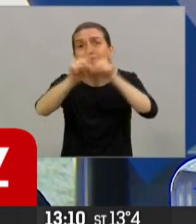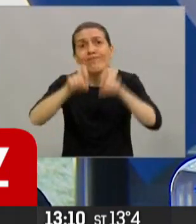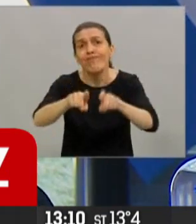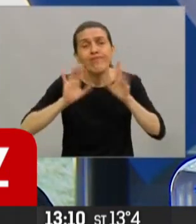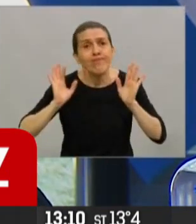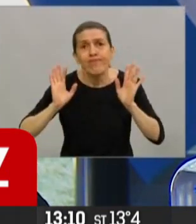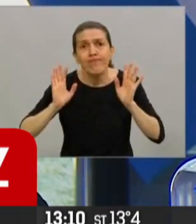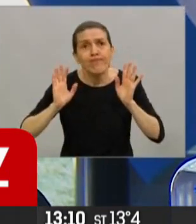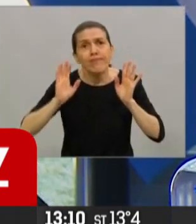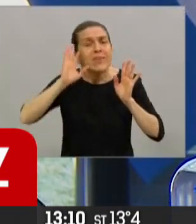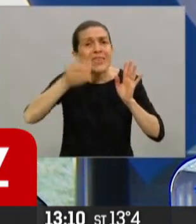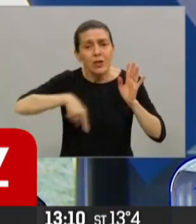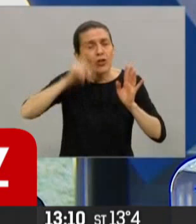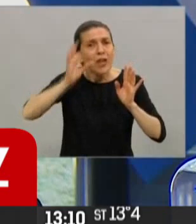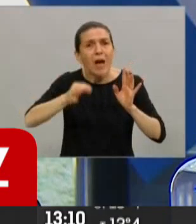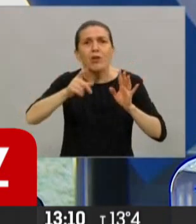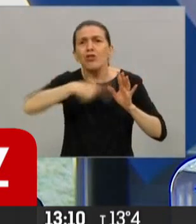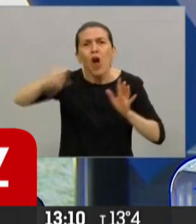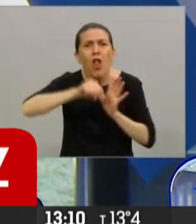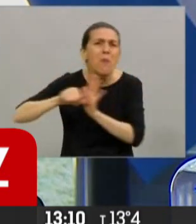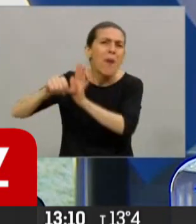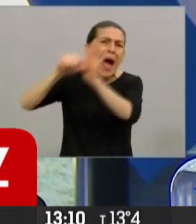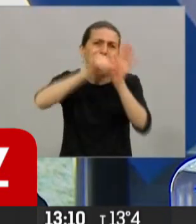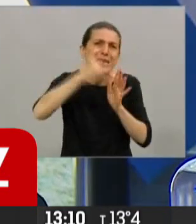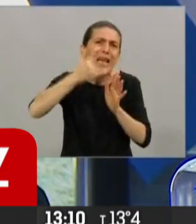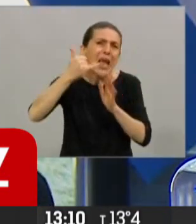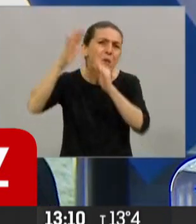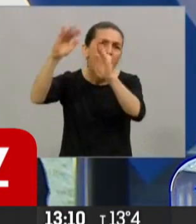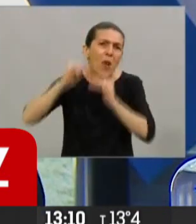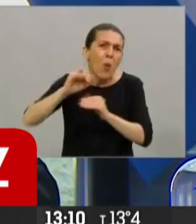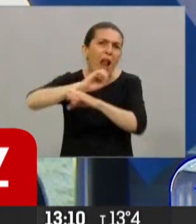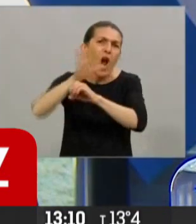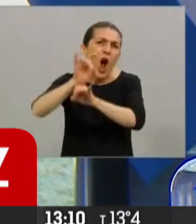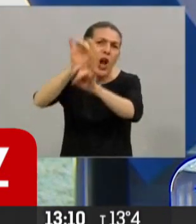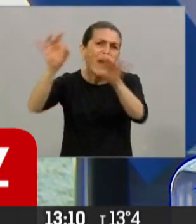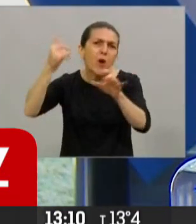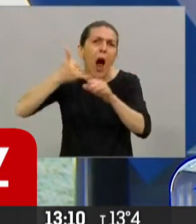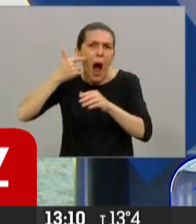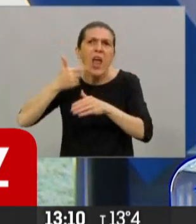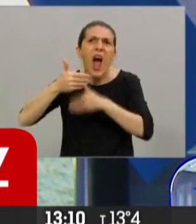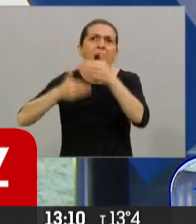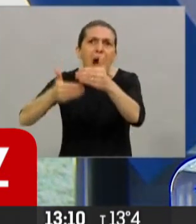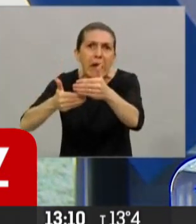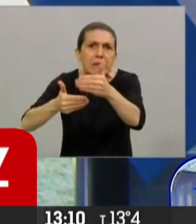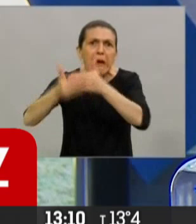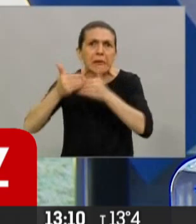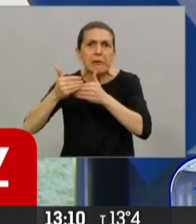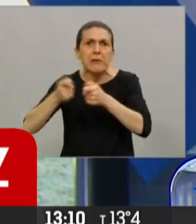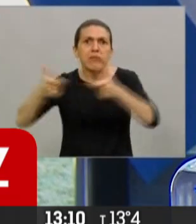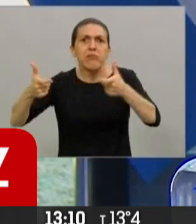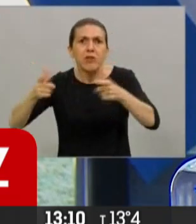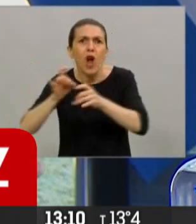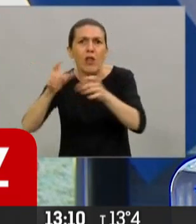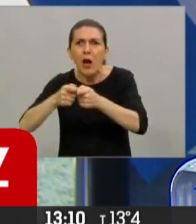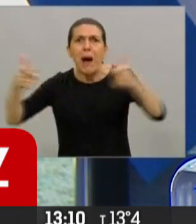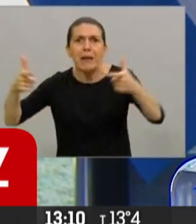que todos en el mundo los que han enfrentado este problema han tenido marchas y contramarchas,